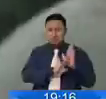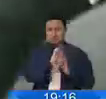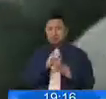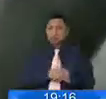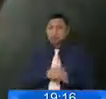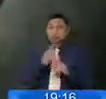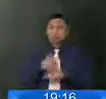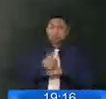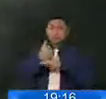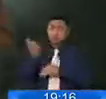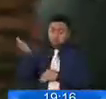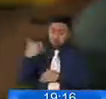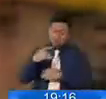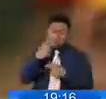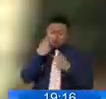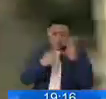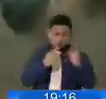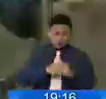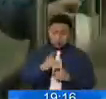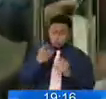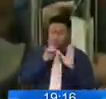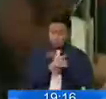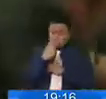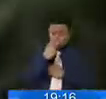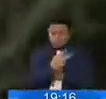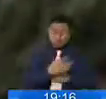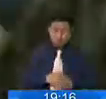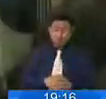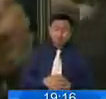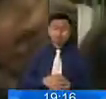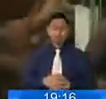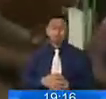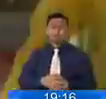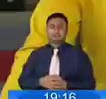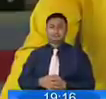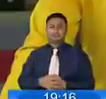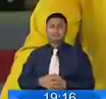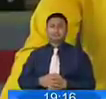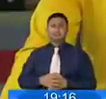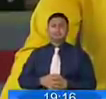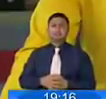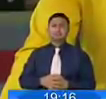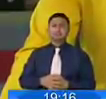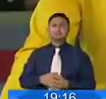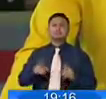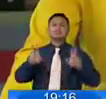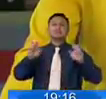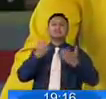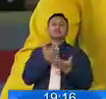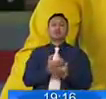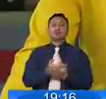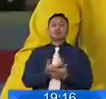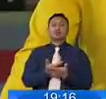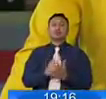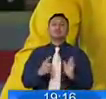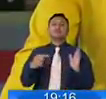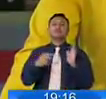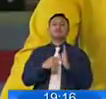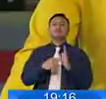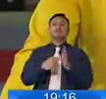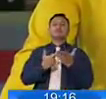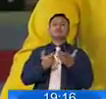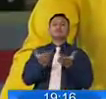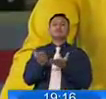visitarlo para constatar sus denuncias. En Quito informó Andrea Urbe. En el tema económico, la tasa de servicio y